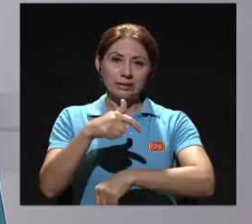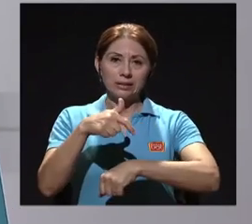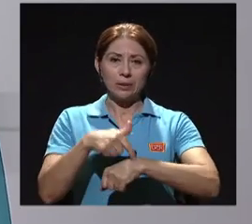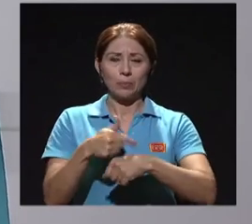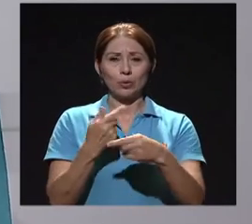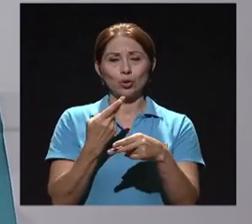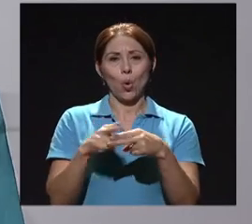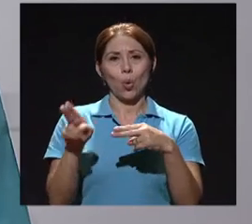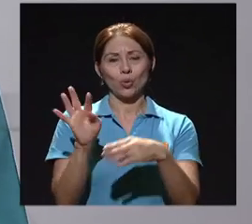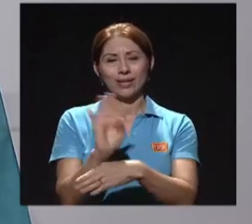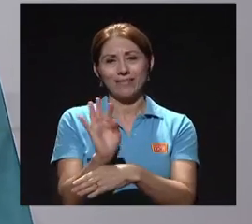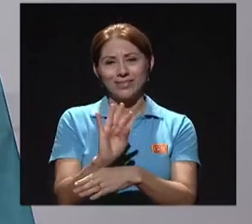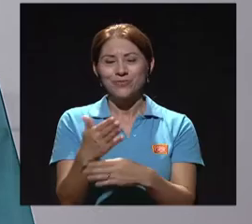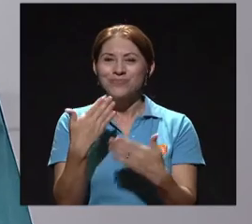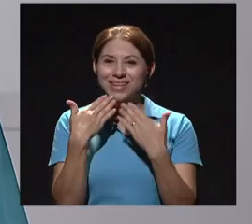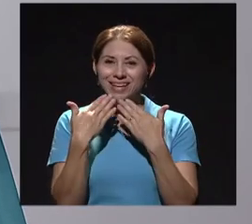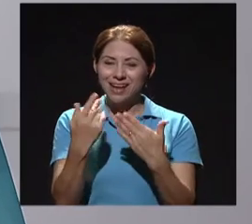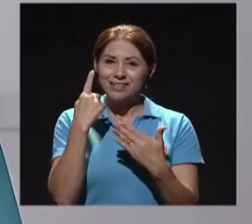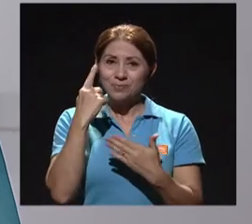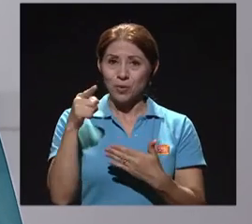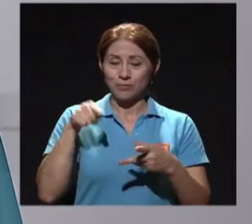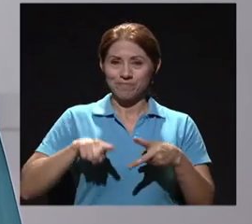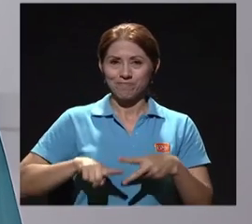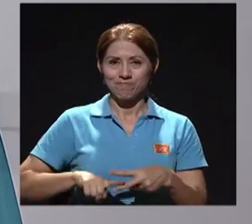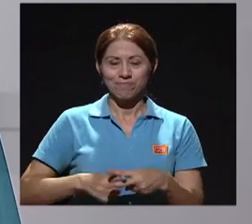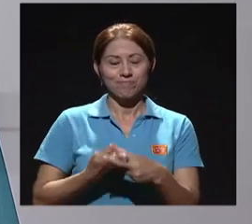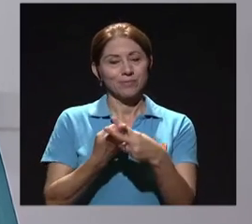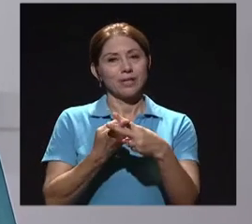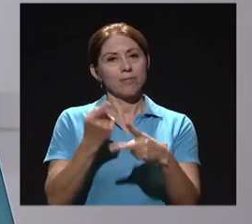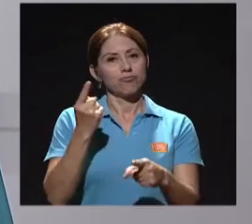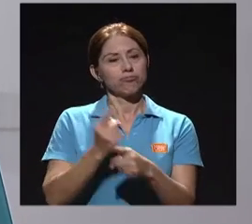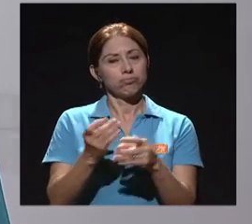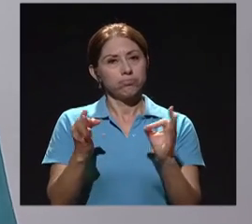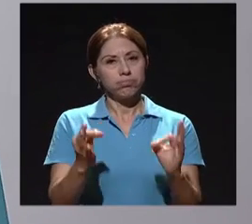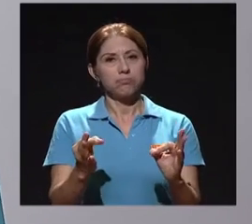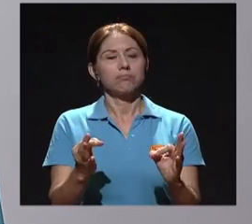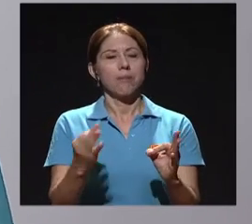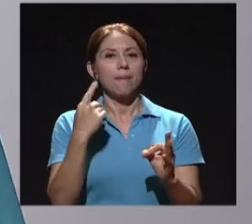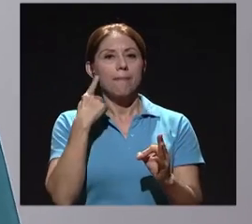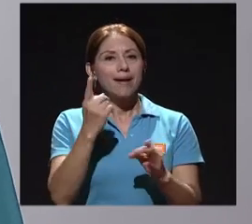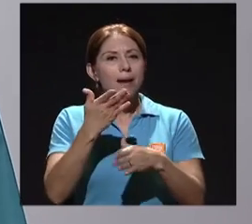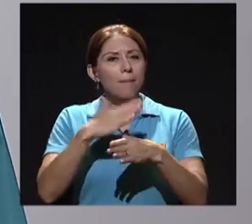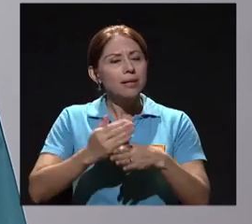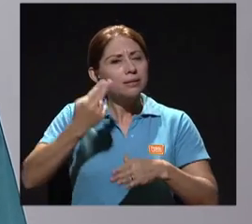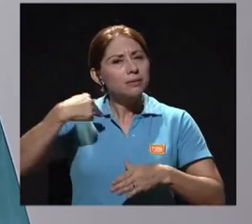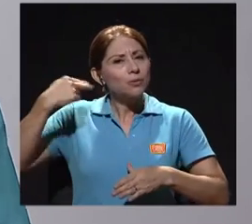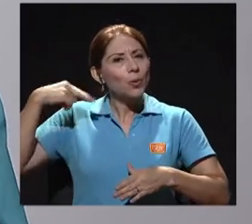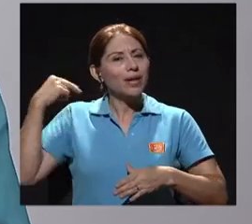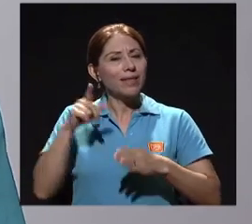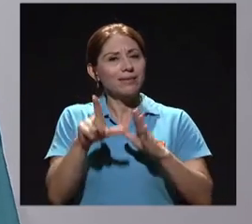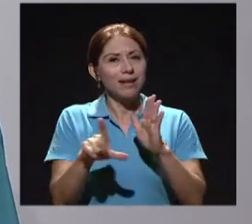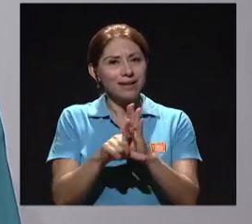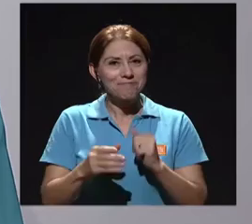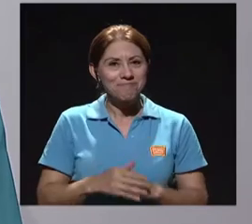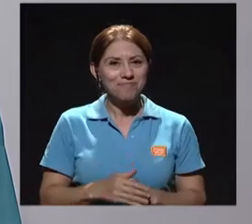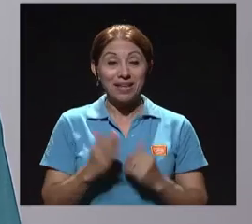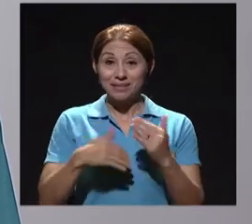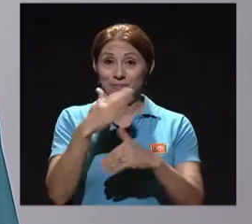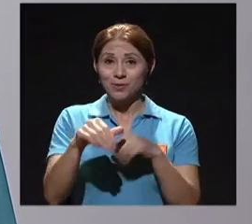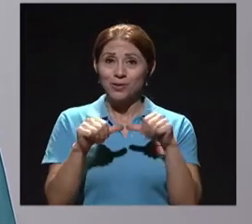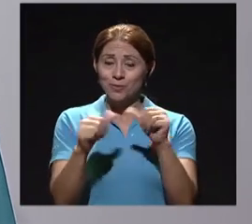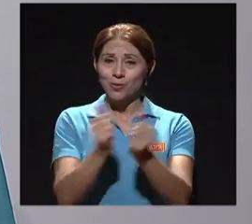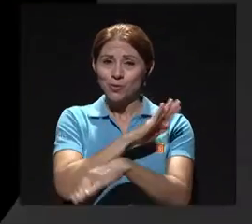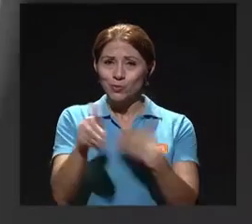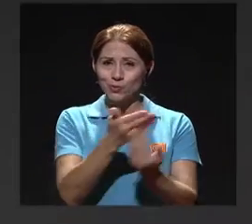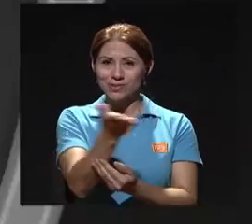corto gracias por esta introducción tan oportuna a la parte histórica de esta ley ya regresamos con todas y